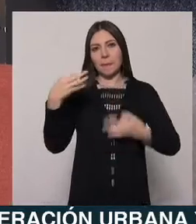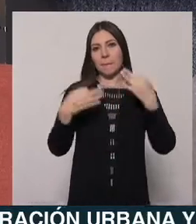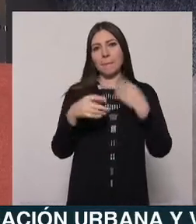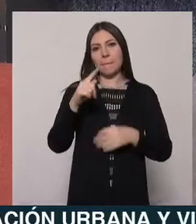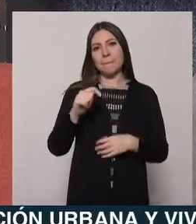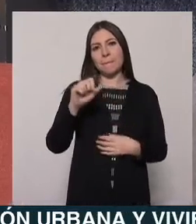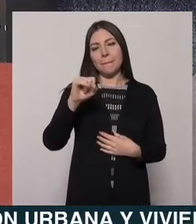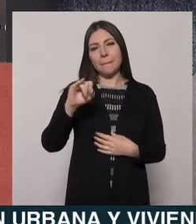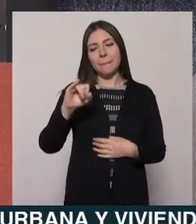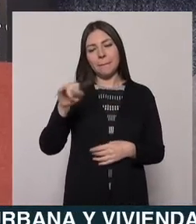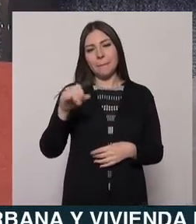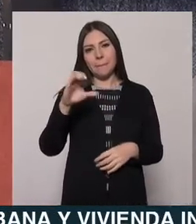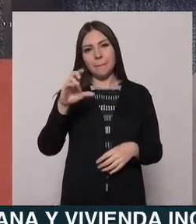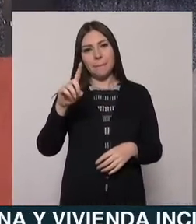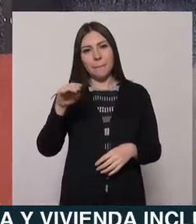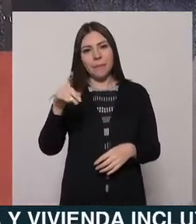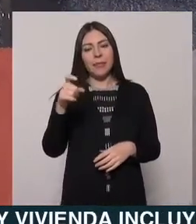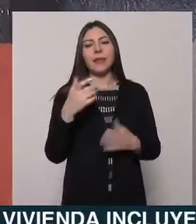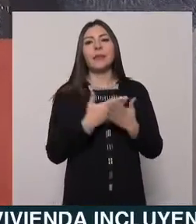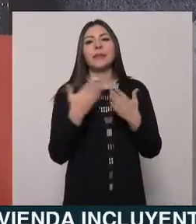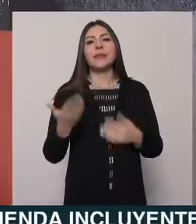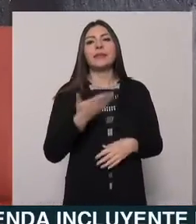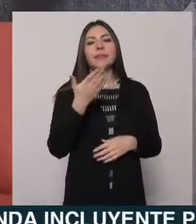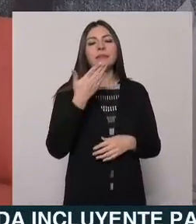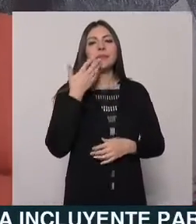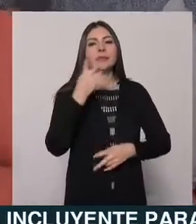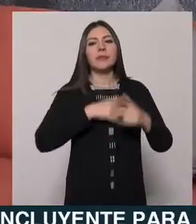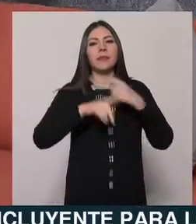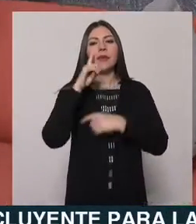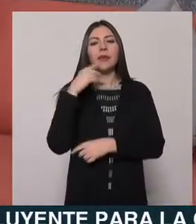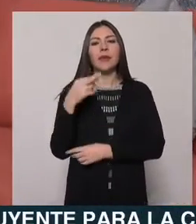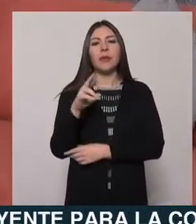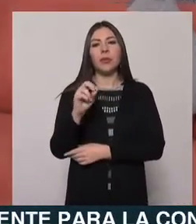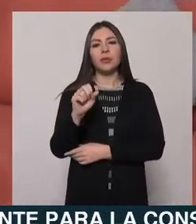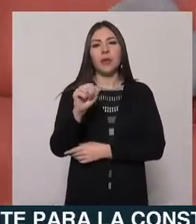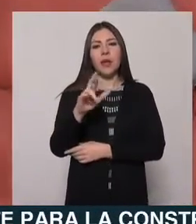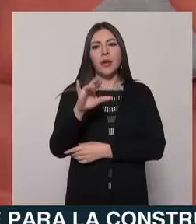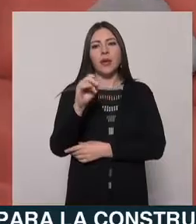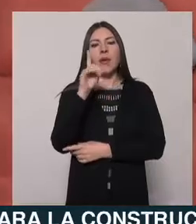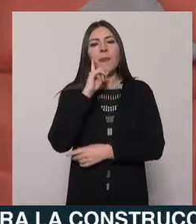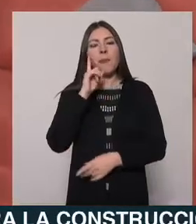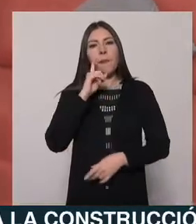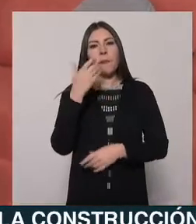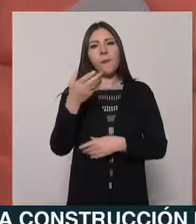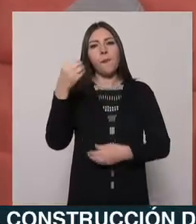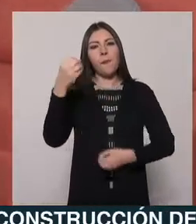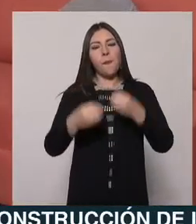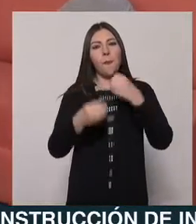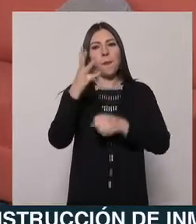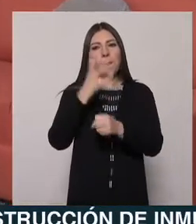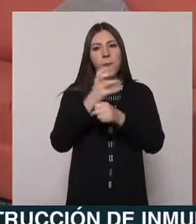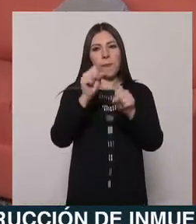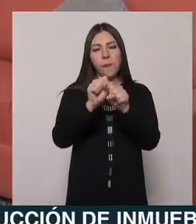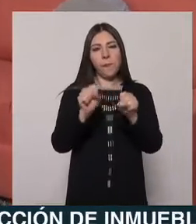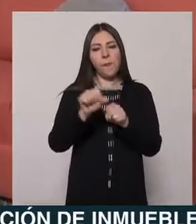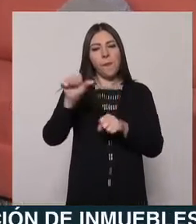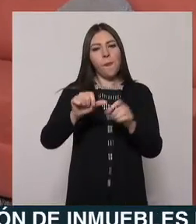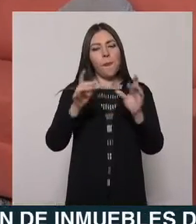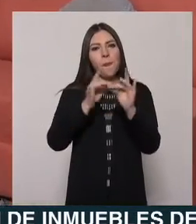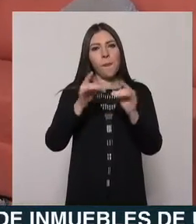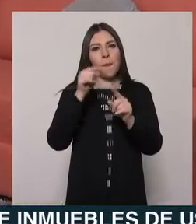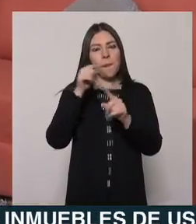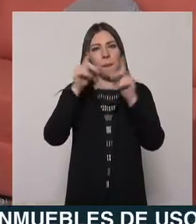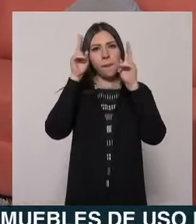Queremos darle la bienvenida a la doctora Gloria Rosa Santos Mendoza. Ella es magistrada de la Cuarta Sala Familiar. El tema de esta mañana, de este martes,